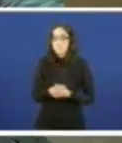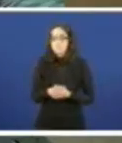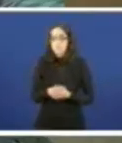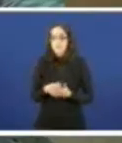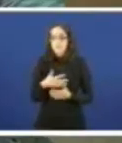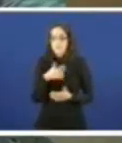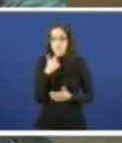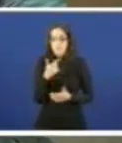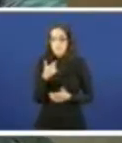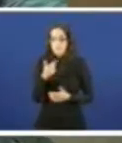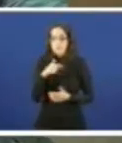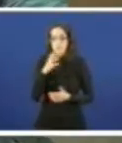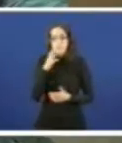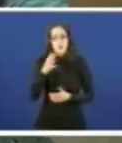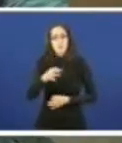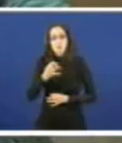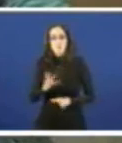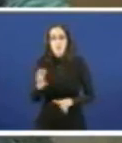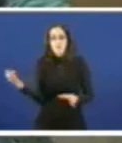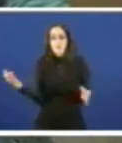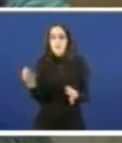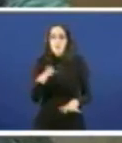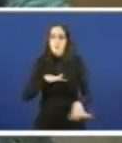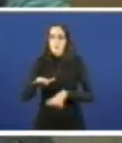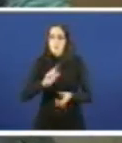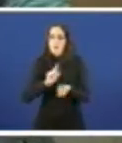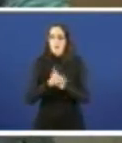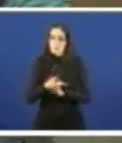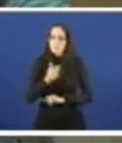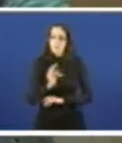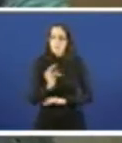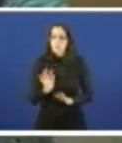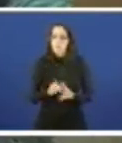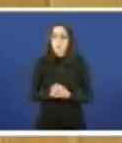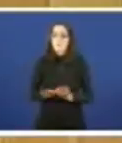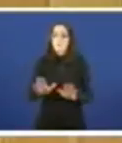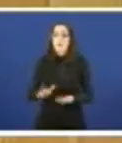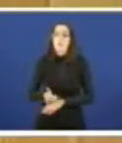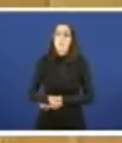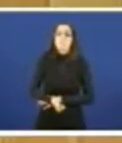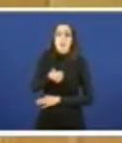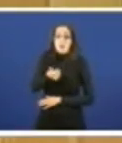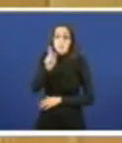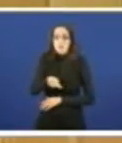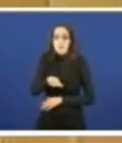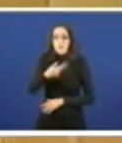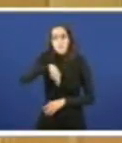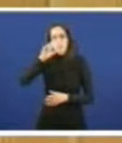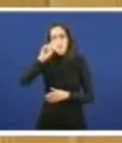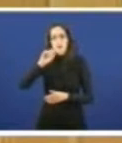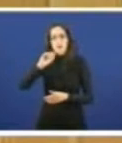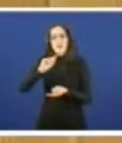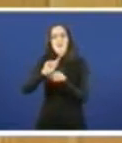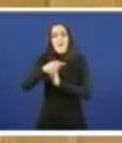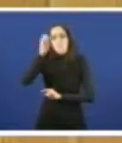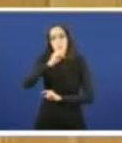inmutable posiblemente vai máis con outros que con nosotros. Pero, sobre todo, mudamos o noso criterio por unha razón